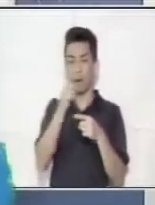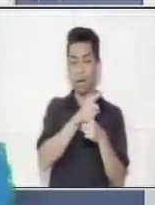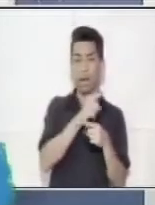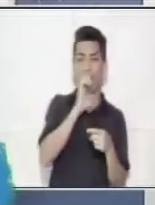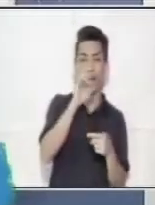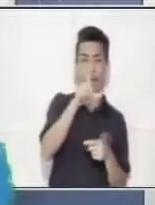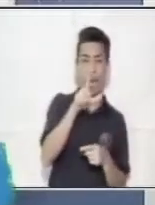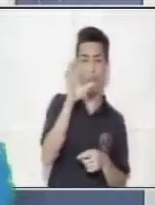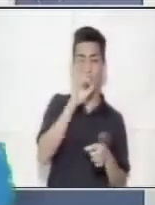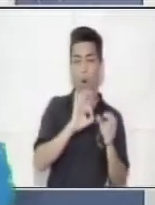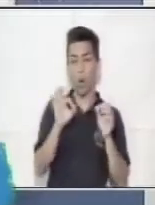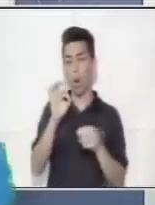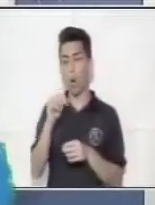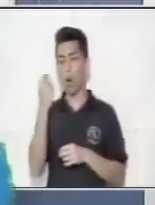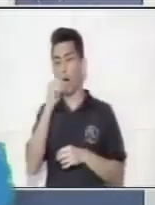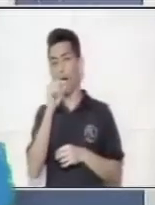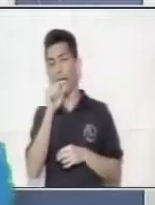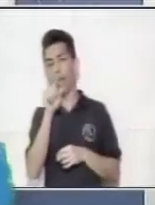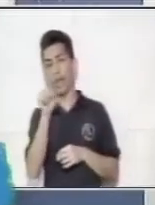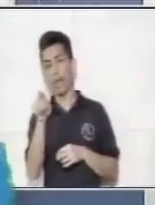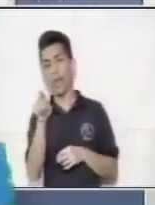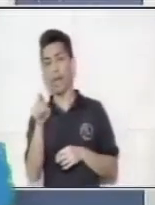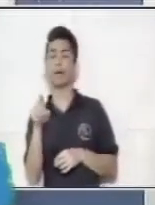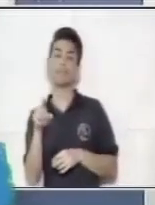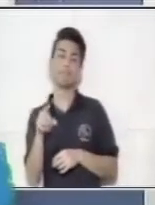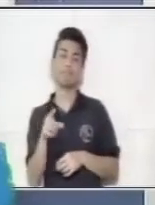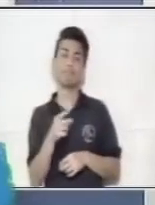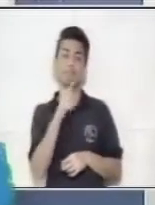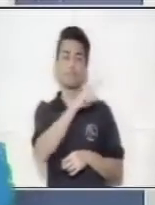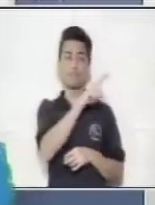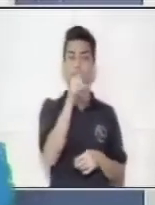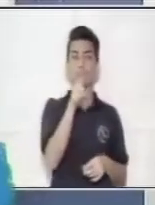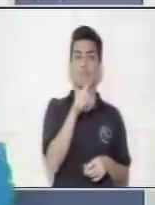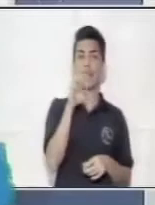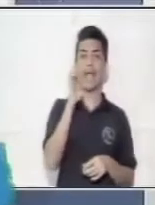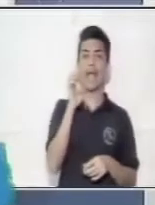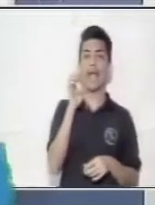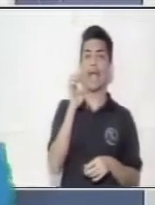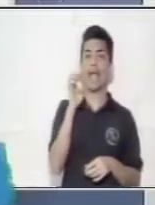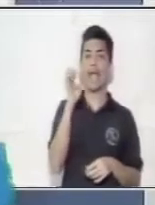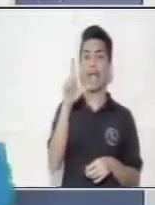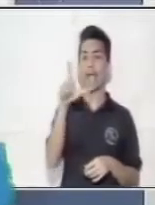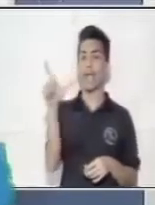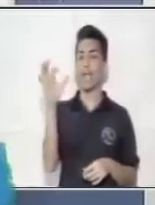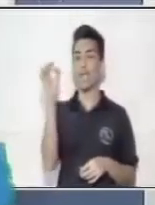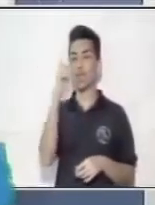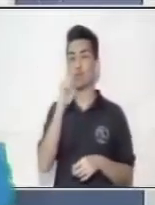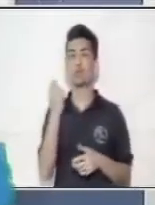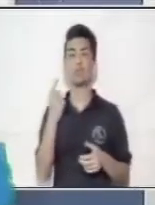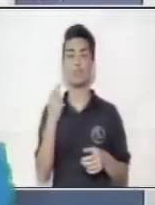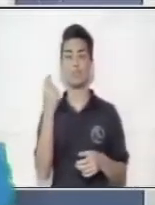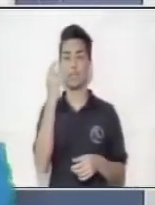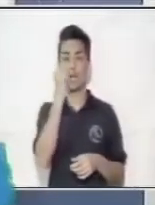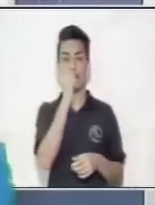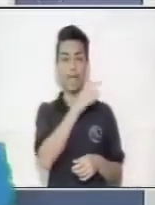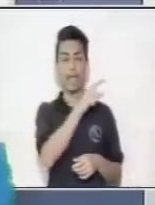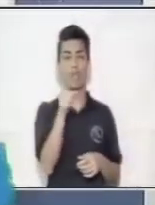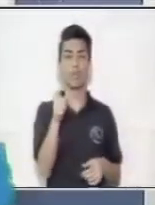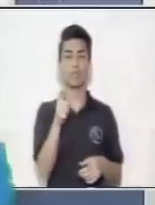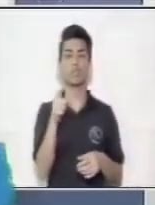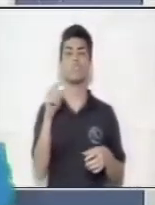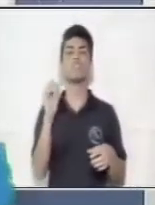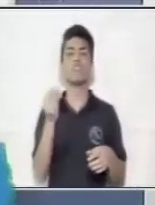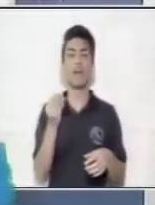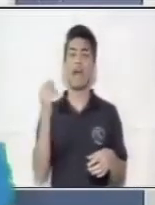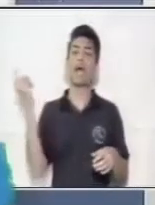ella. Ellos compran en los almacenes. ¿Y quiénes son ellos? Por supuesto, son mis